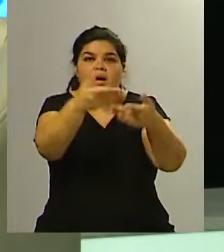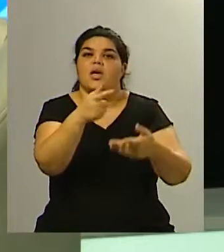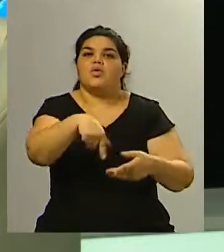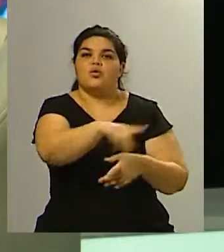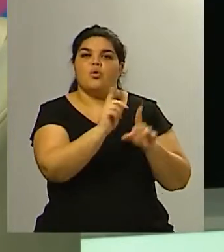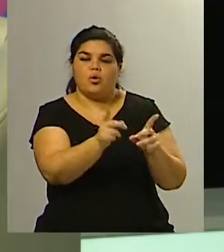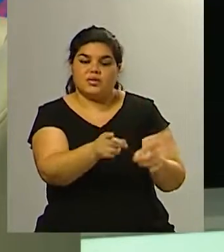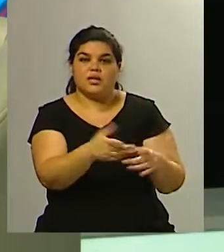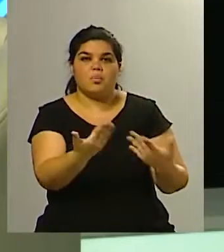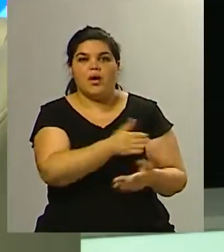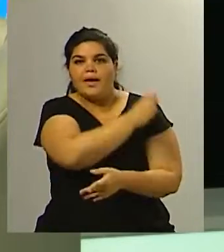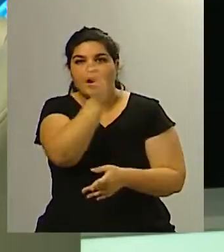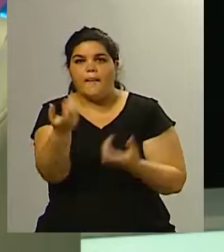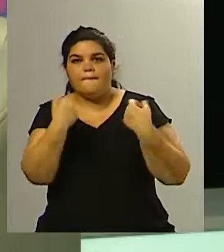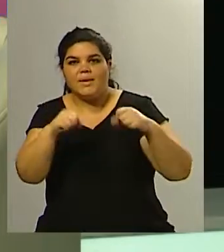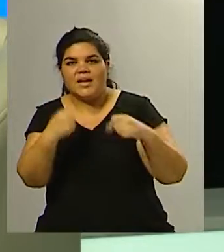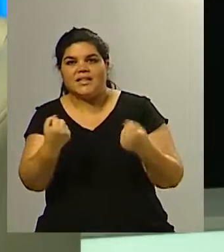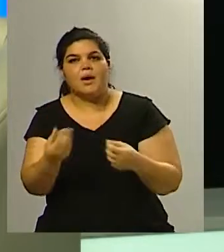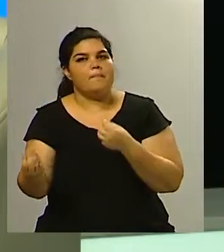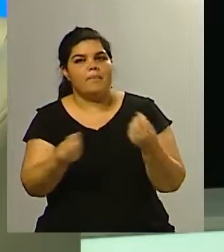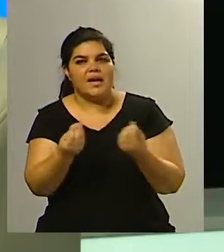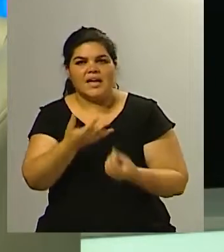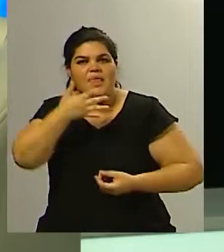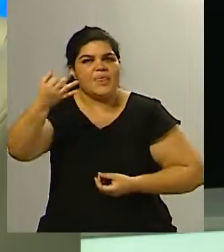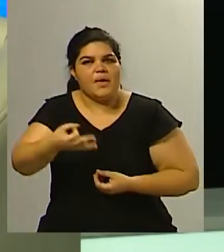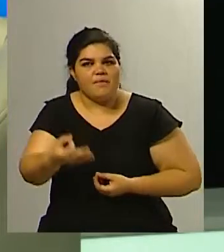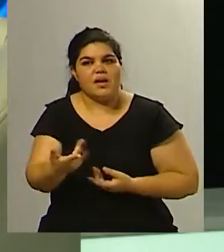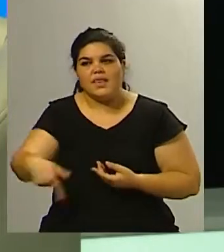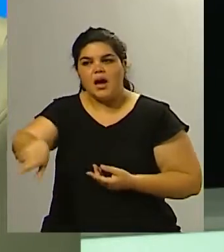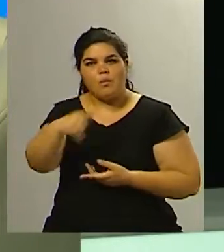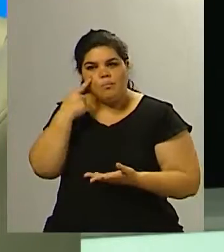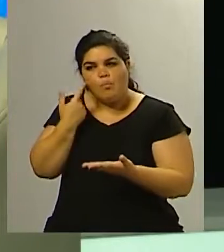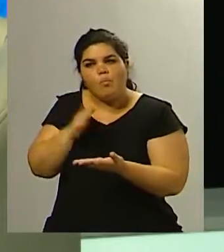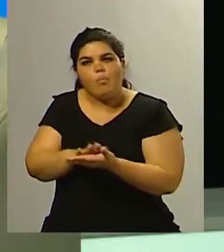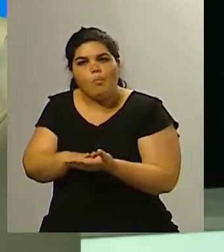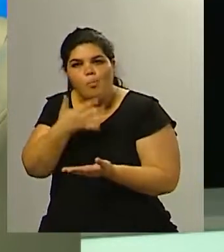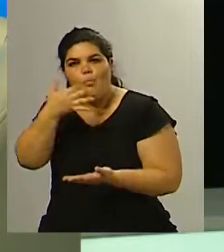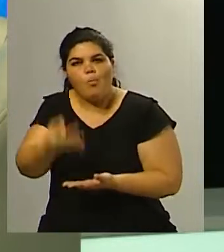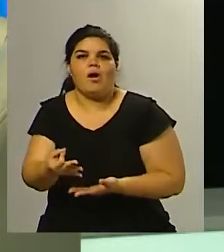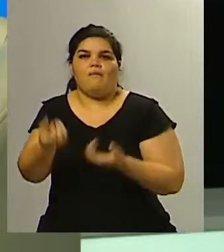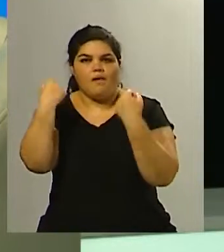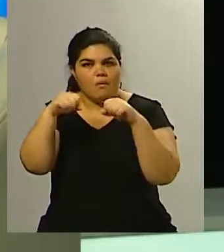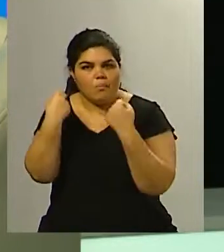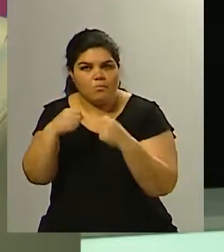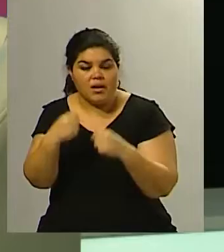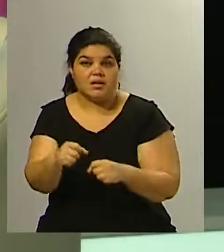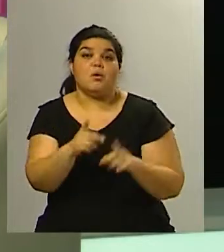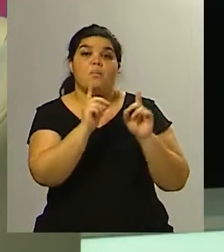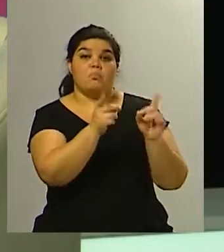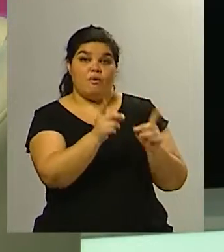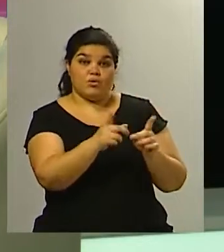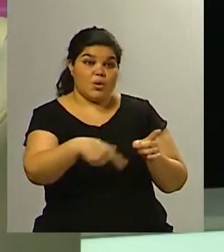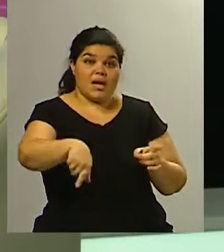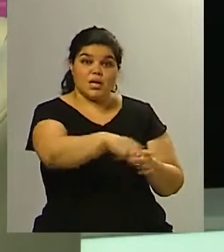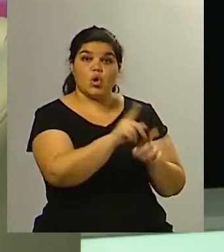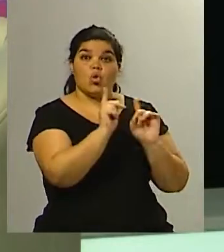y pudiendo acercarse a un contexto real. Entonces es muy bueno para los profesorados que tienen sus trayectos de práctica docentes